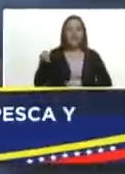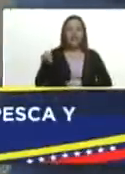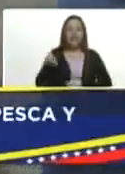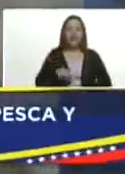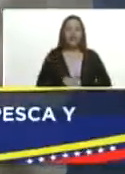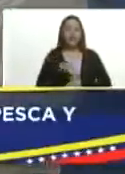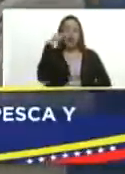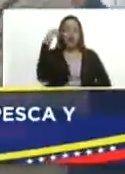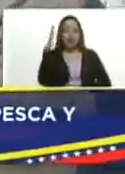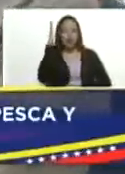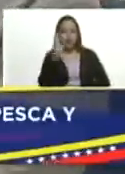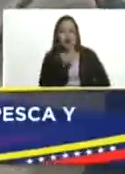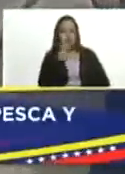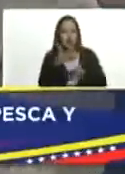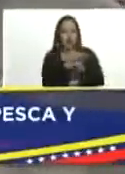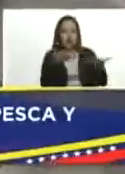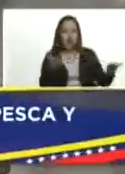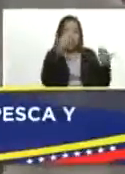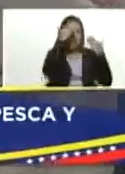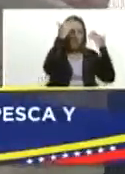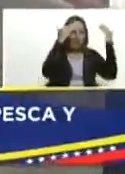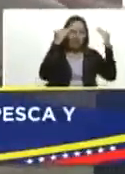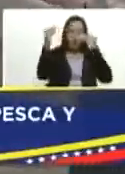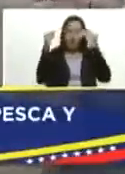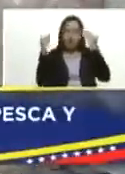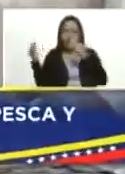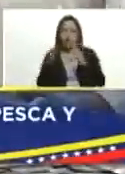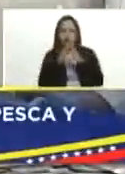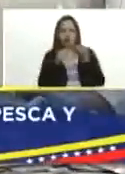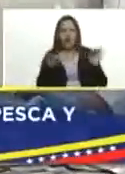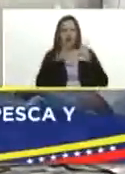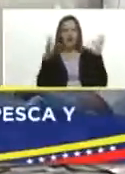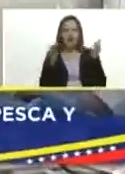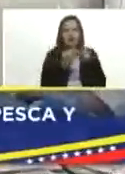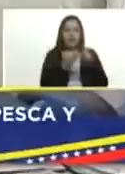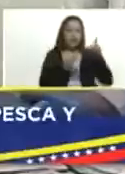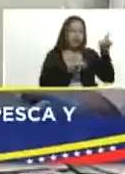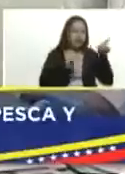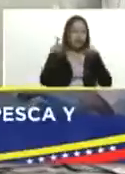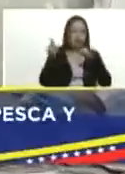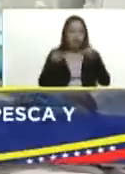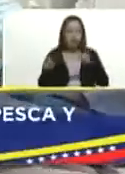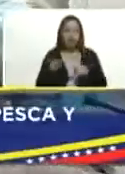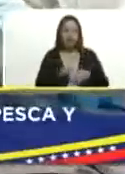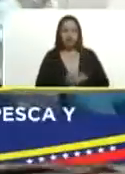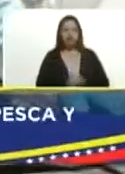bendiga. Ah, me la saludo por acá. Me saluda a la familia por allá. Ah,